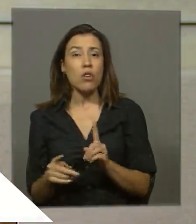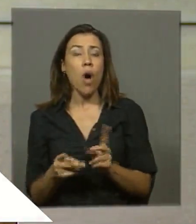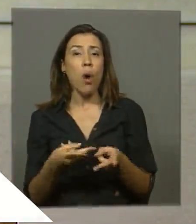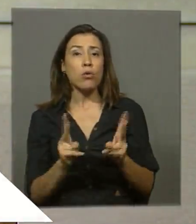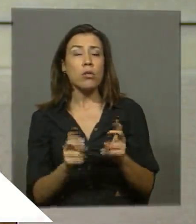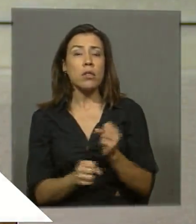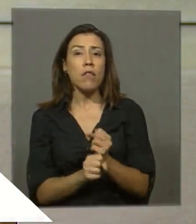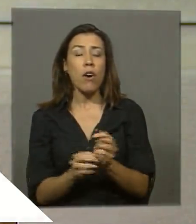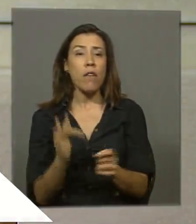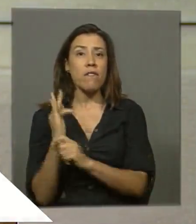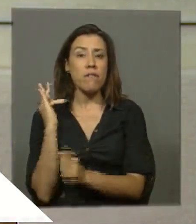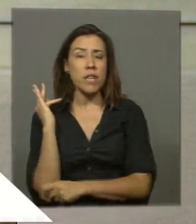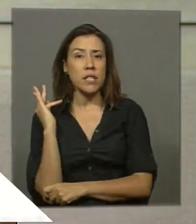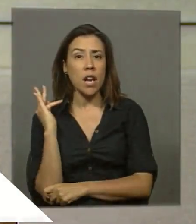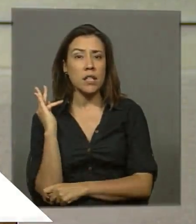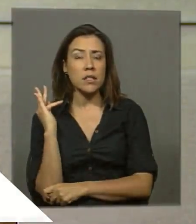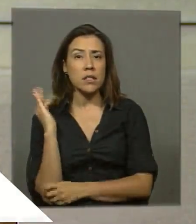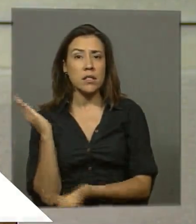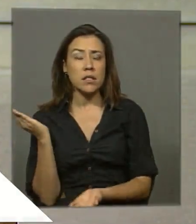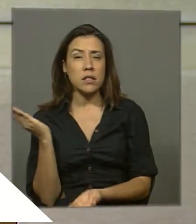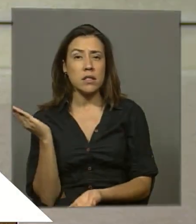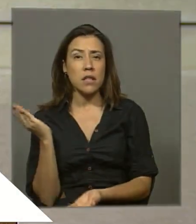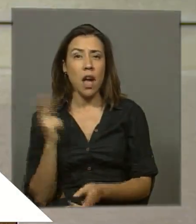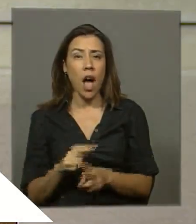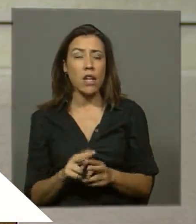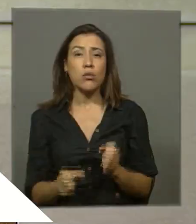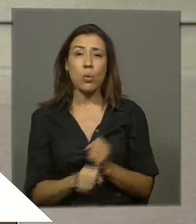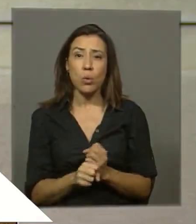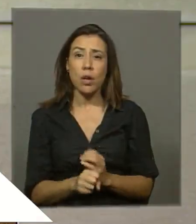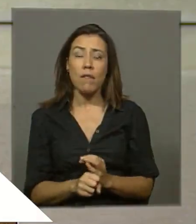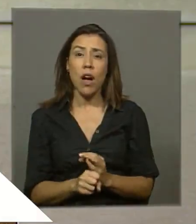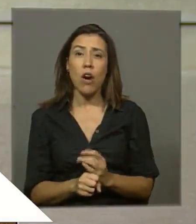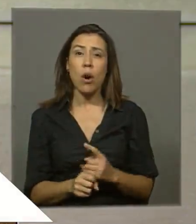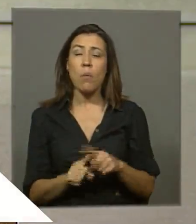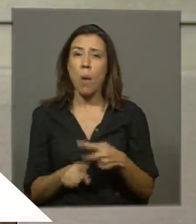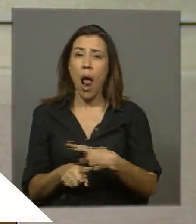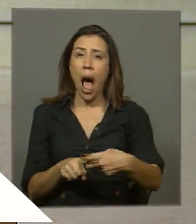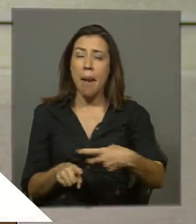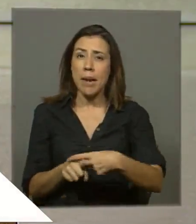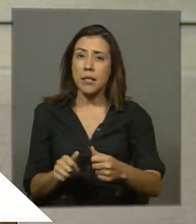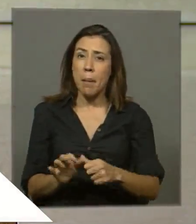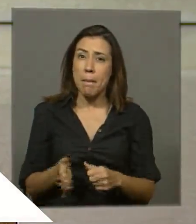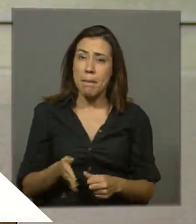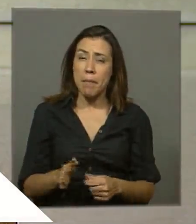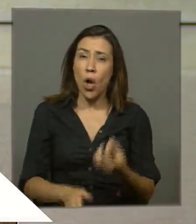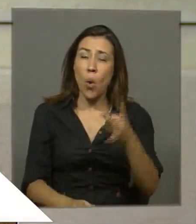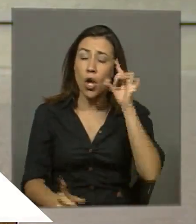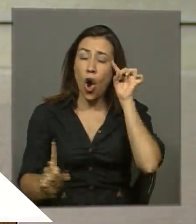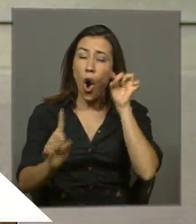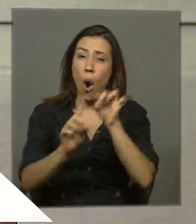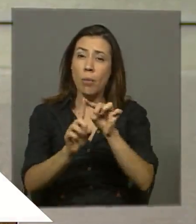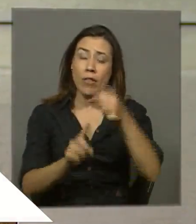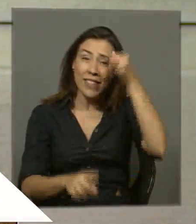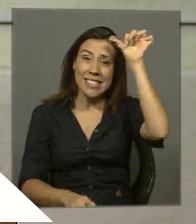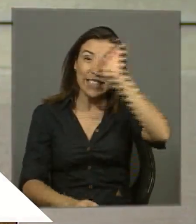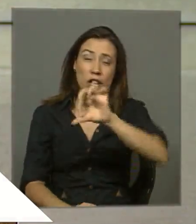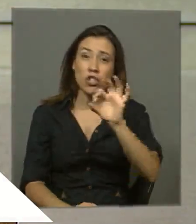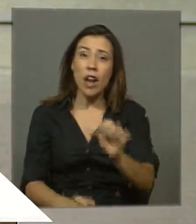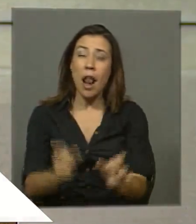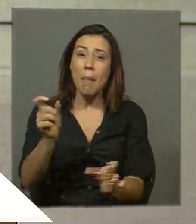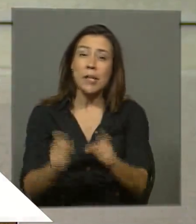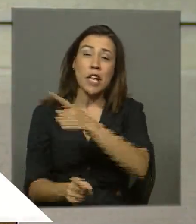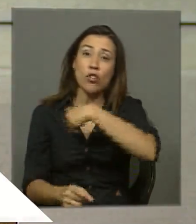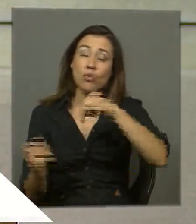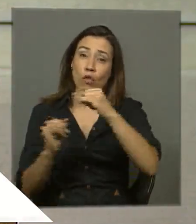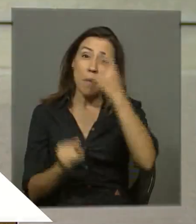labor de la fiscalía que hace una tarea en condiciones de amenaza permanente con el único fin de condenar a quienes según su